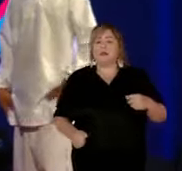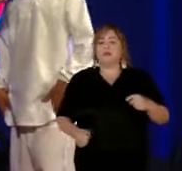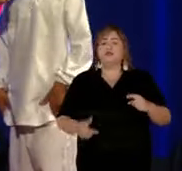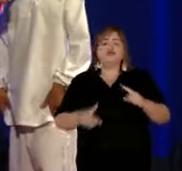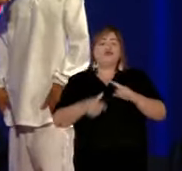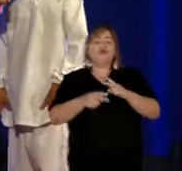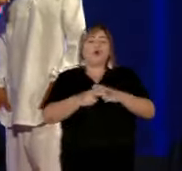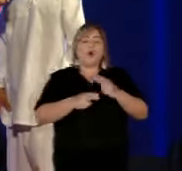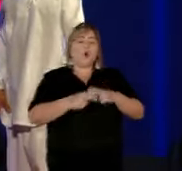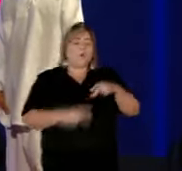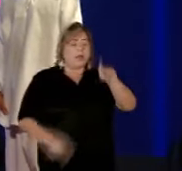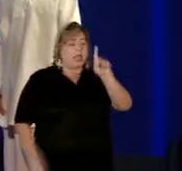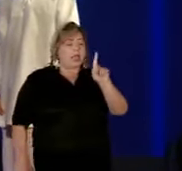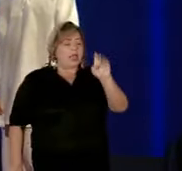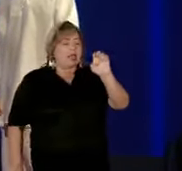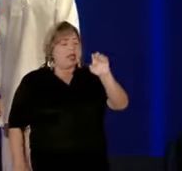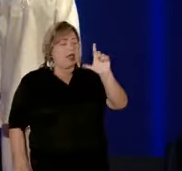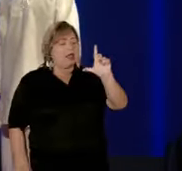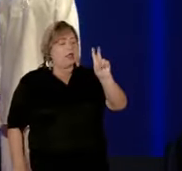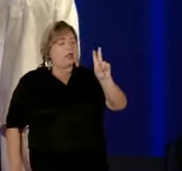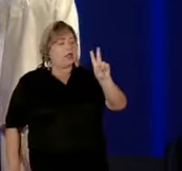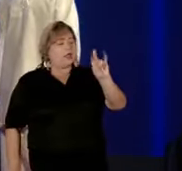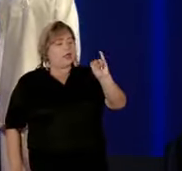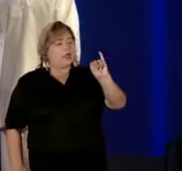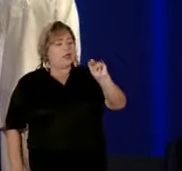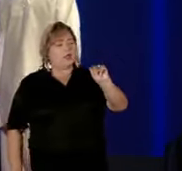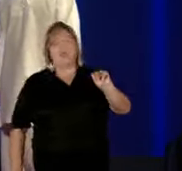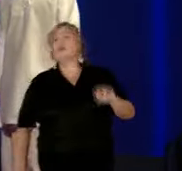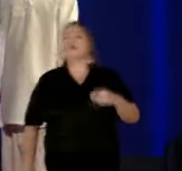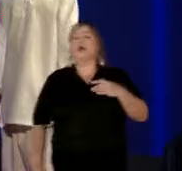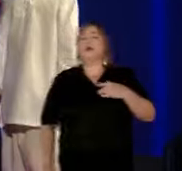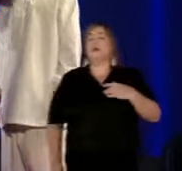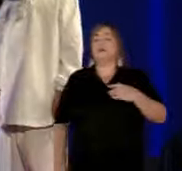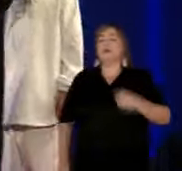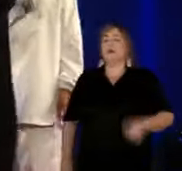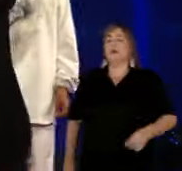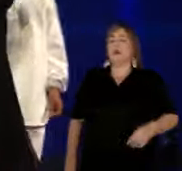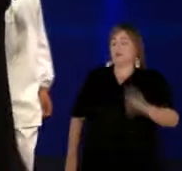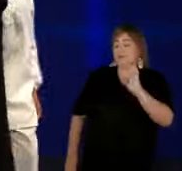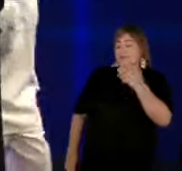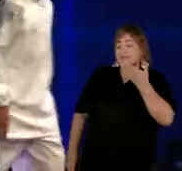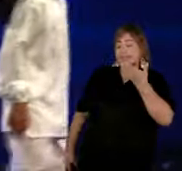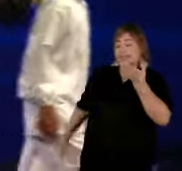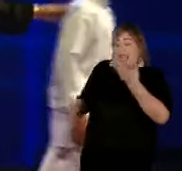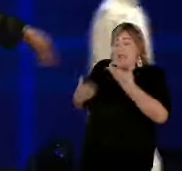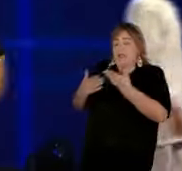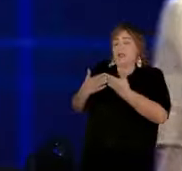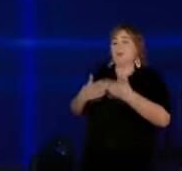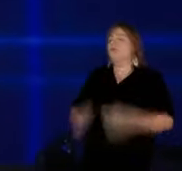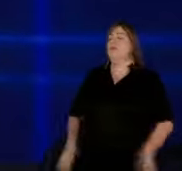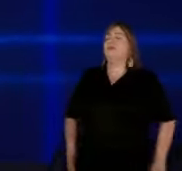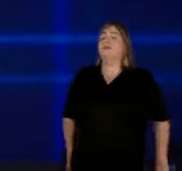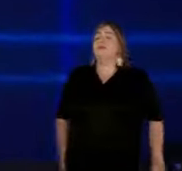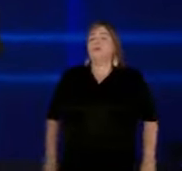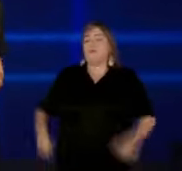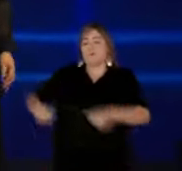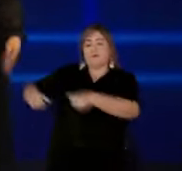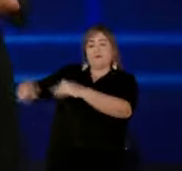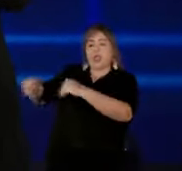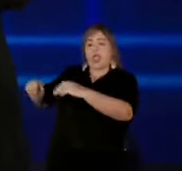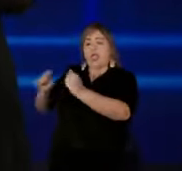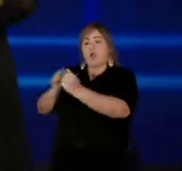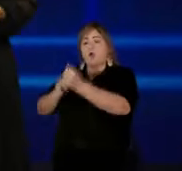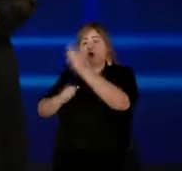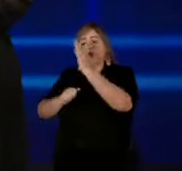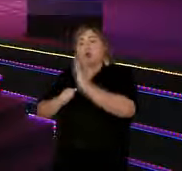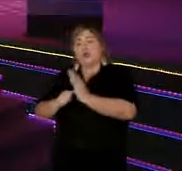Kevin? Kelvin. Kelvin. Por eso yo lo dije bien, ¿verdad? Muy bien, vaya. Ok, vaya con Dios. Ah, y